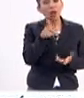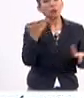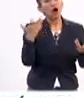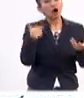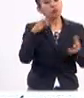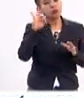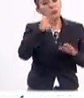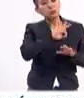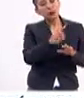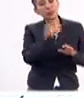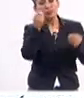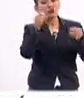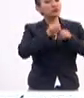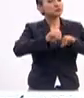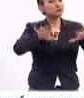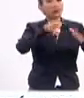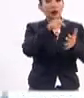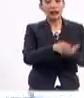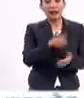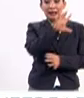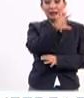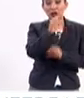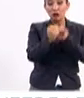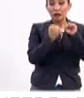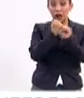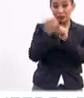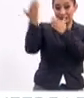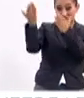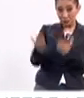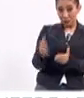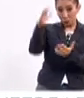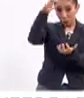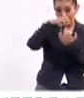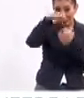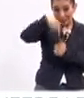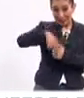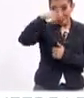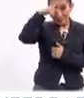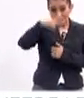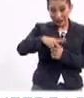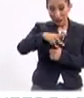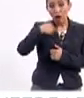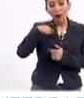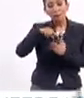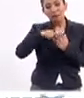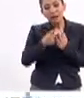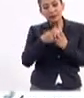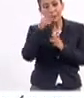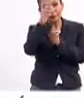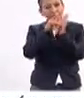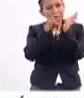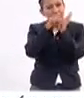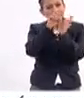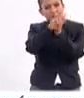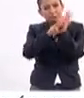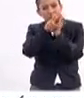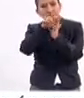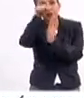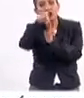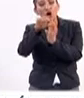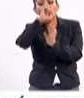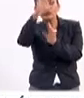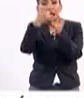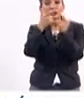con la posibilidad de que llegue a muchos lugares. A 500 años de la llegada de Hernán Cortés a México, surge este documental que enmarca